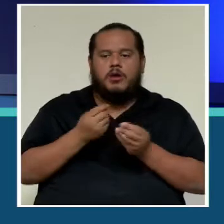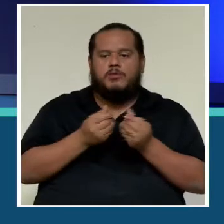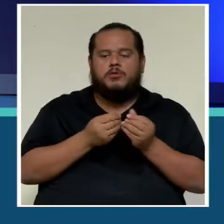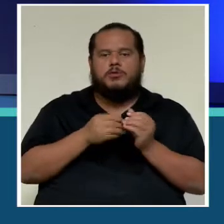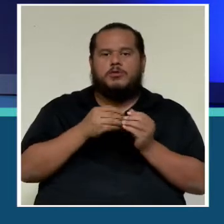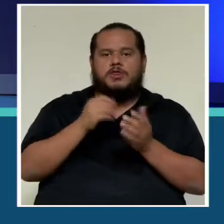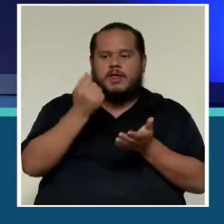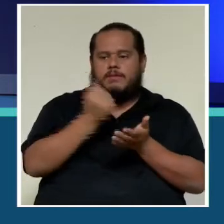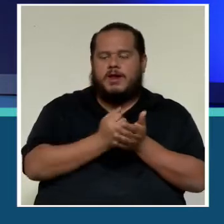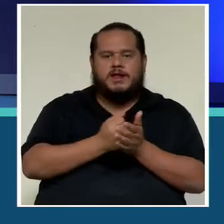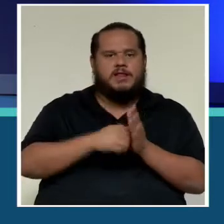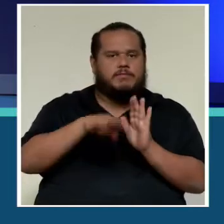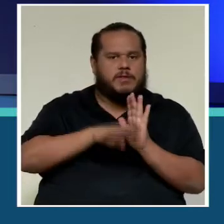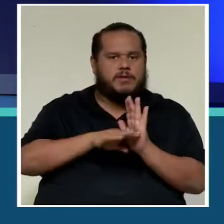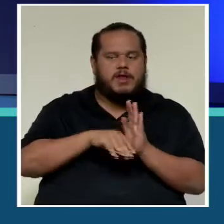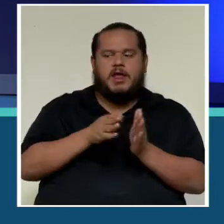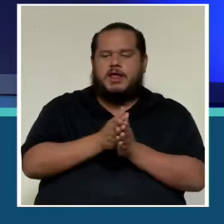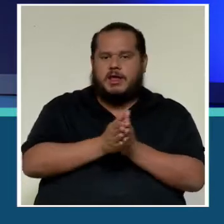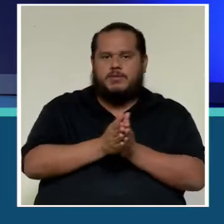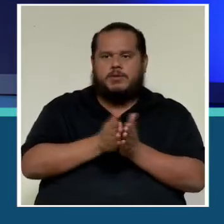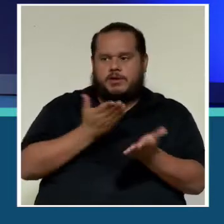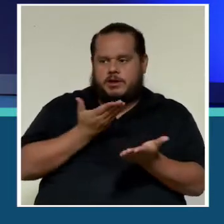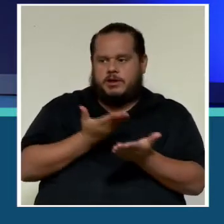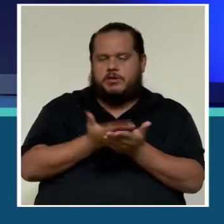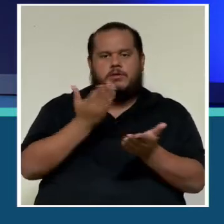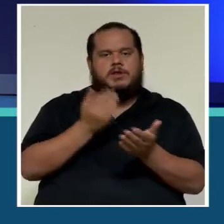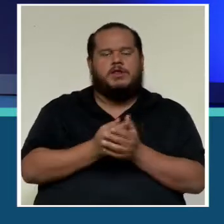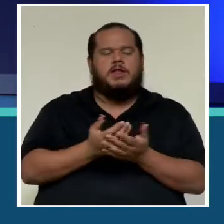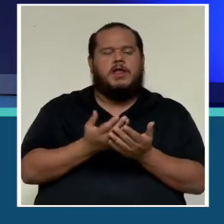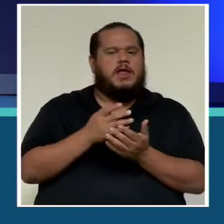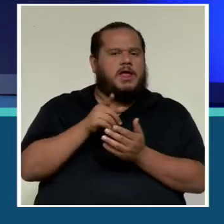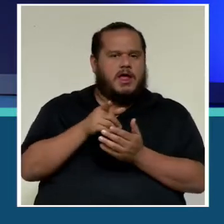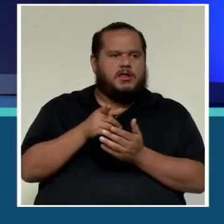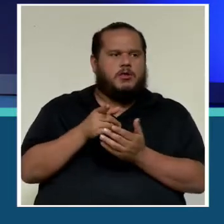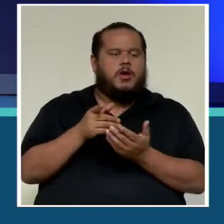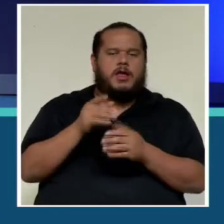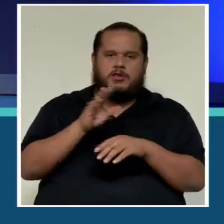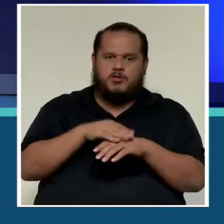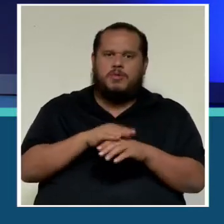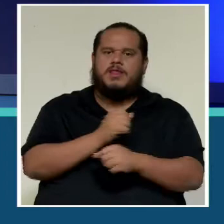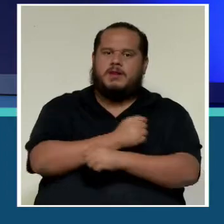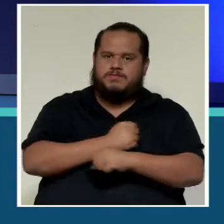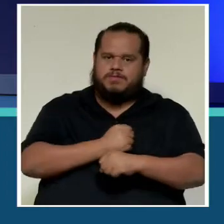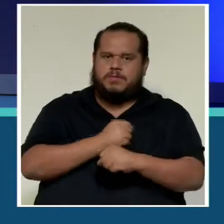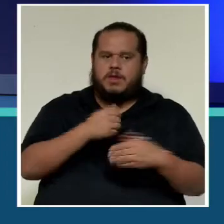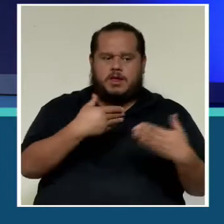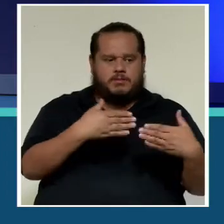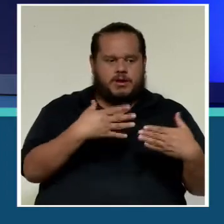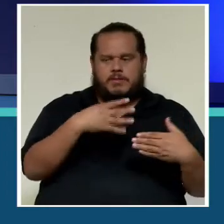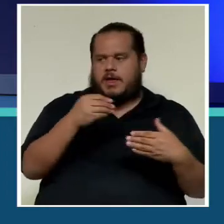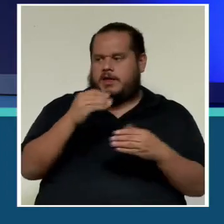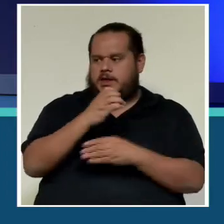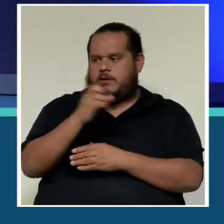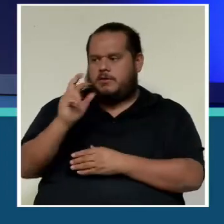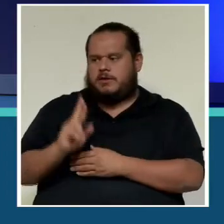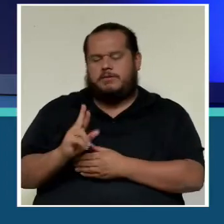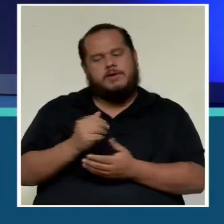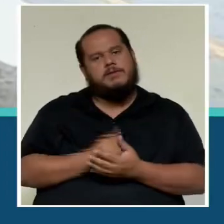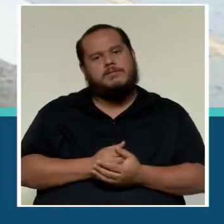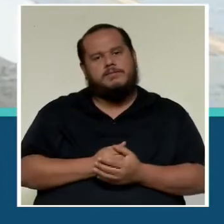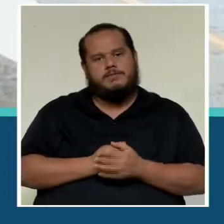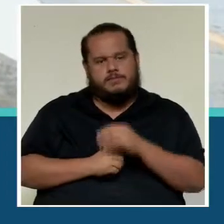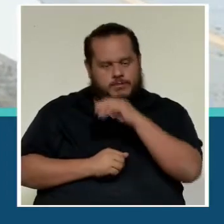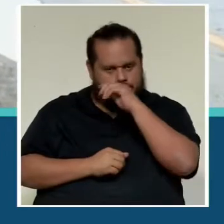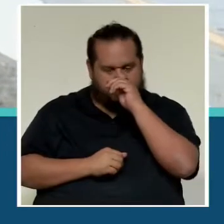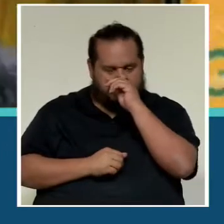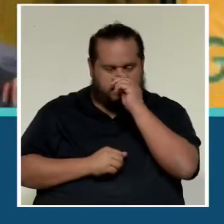y aprovechan las ofertas, hábitos influenciados sobre todo por la inflación en Panamá y Costa Rica. Después